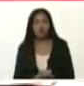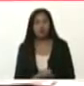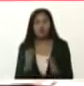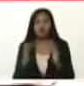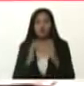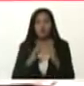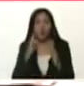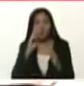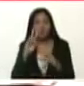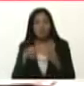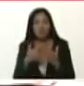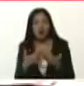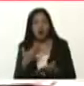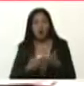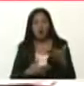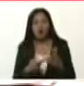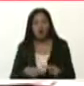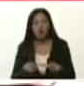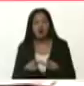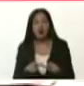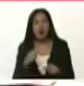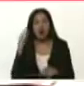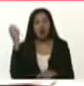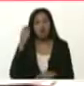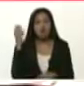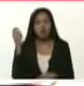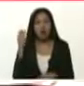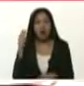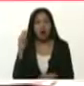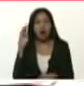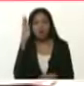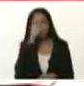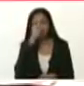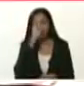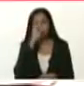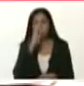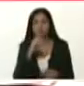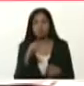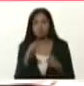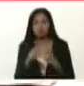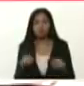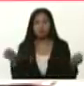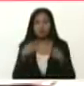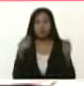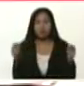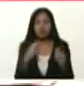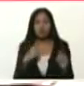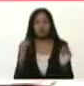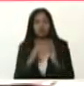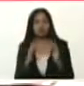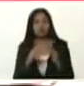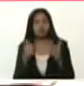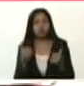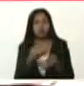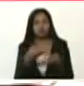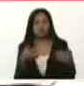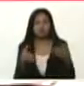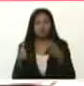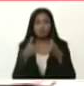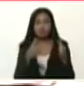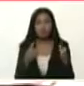constatado en Apure, en Barinas, en Portuguesa, en el llano venezolano lo he constatado. Este es el